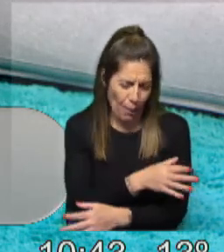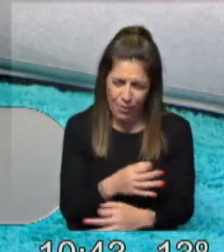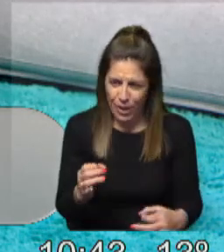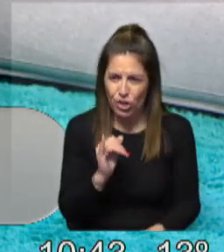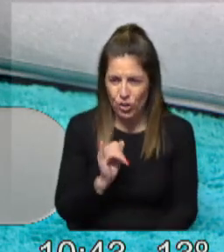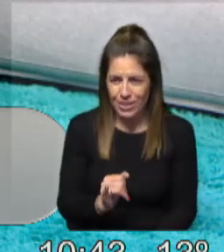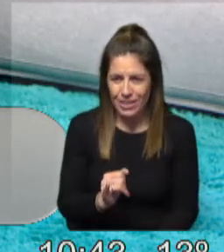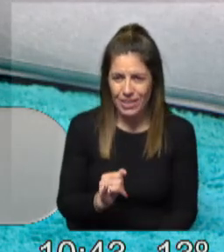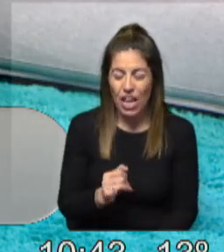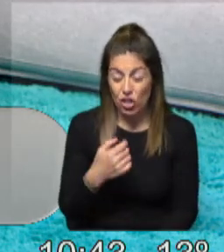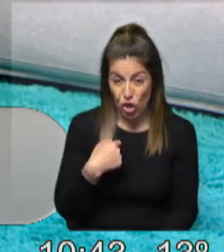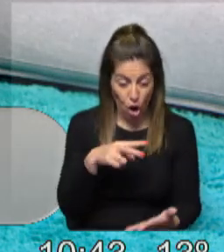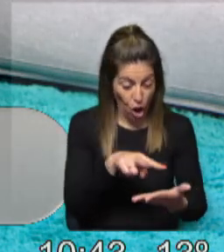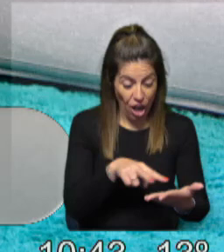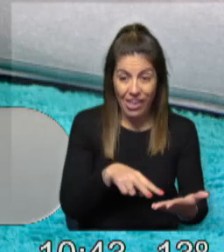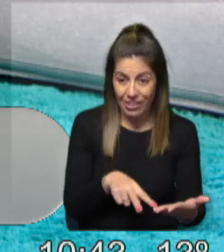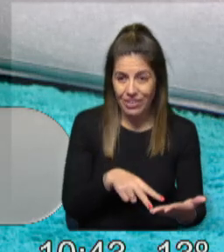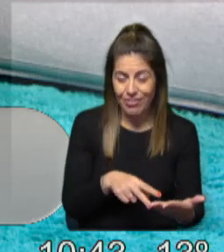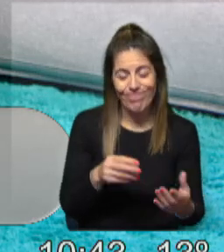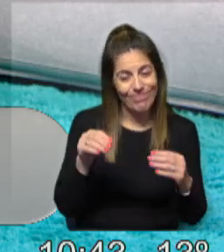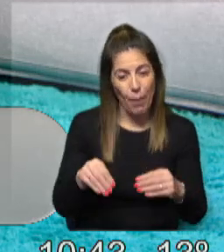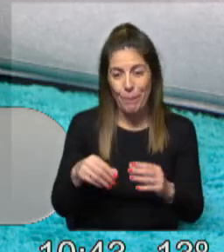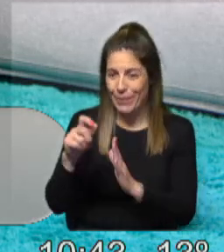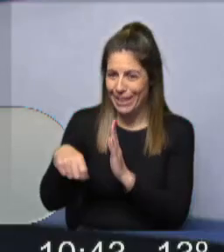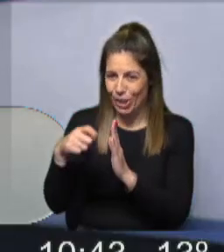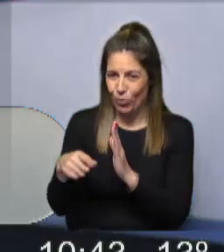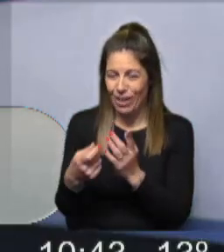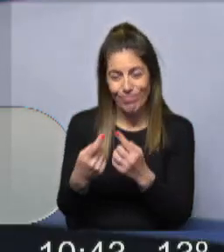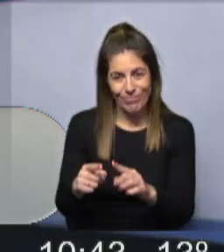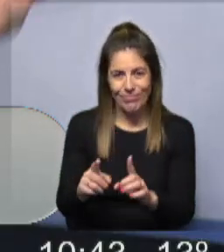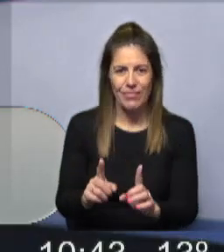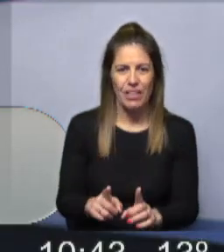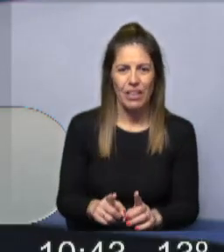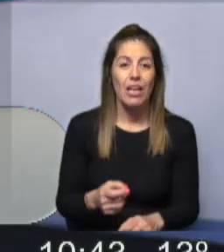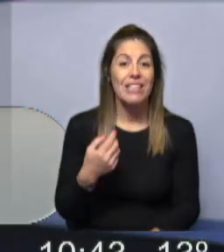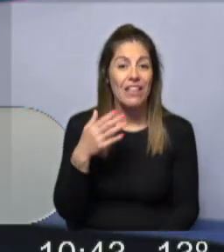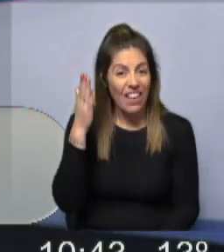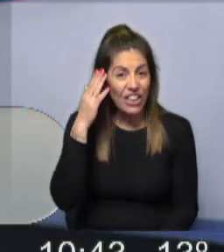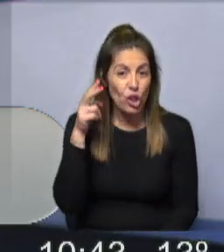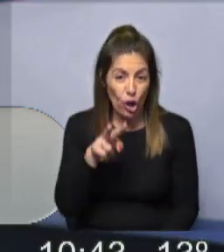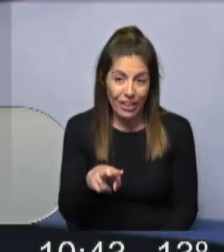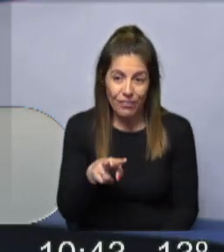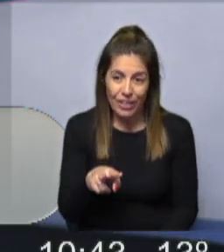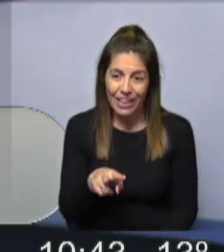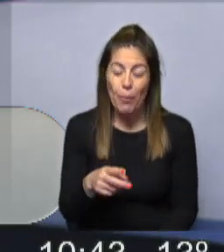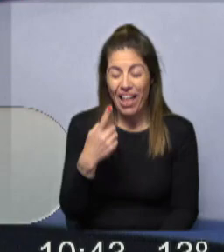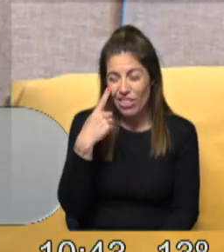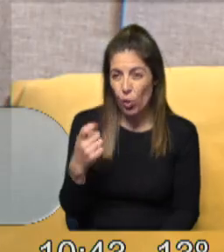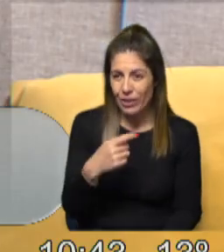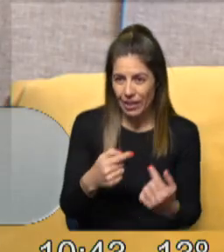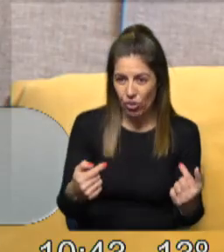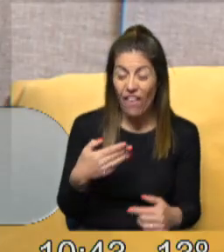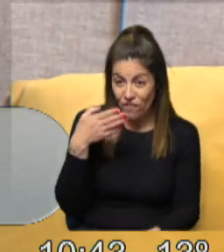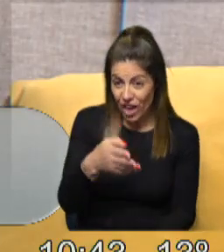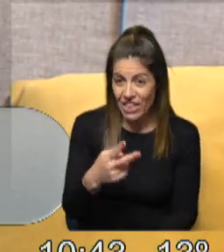Y yo creo que leí, bueno, flaqueó bastante. Pero está bueno ver, y sabiendo esto, verla para darte cuenta de esas vayan cosas. Vayan a